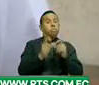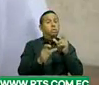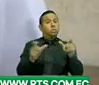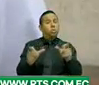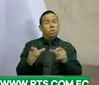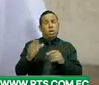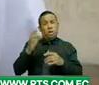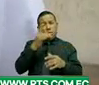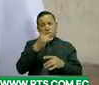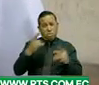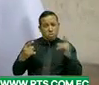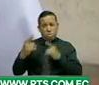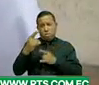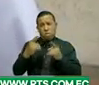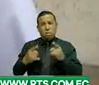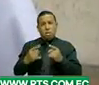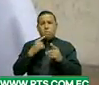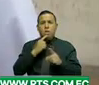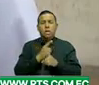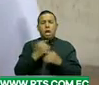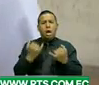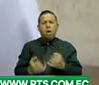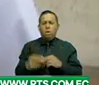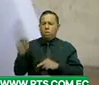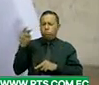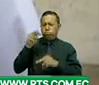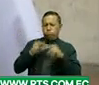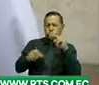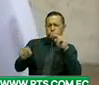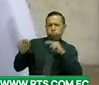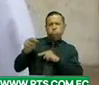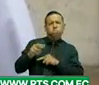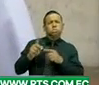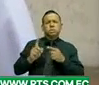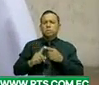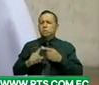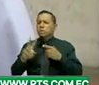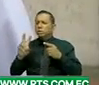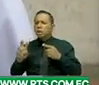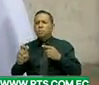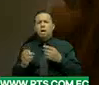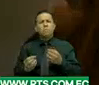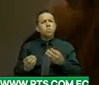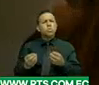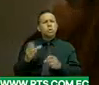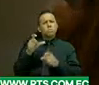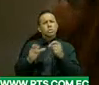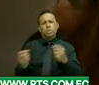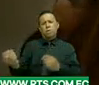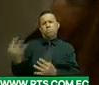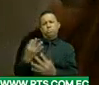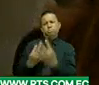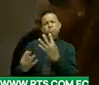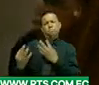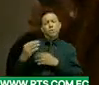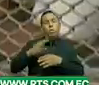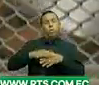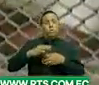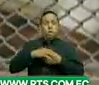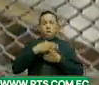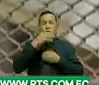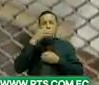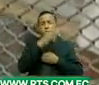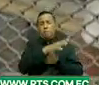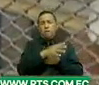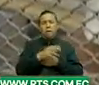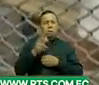de todos los indicadores, como son el aumento del número de pacientes en unidades de cuidados intensivos por el COVID, casos